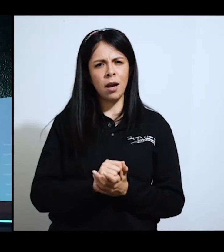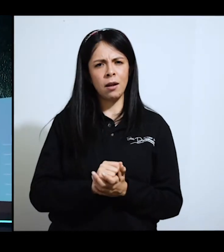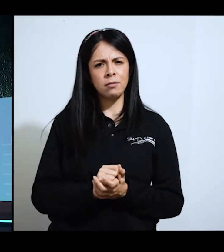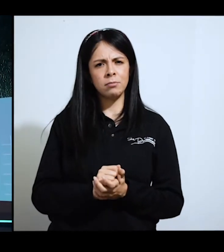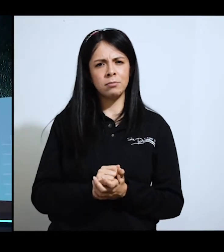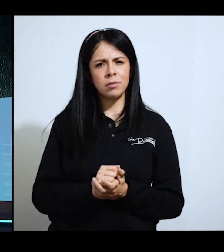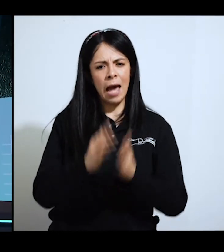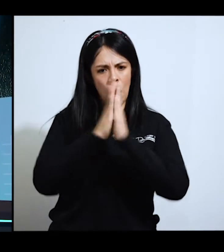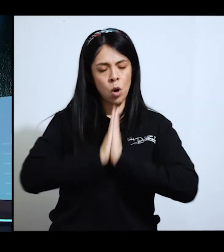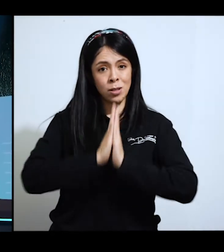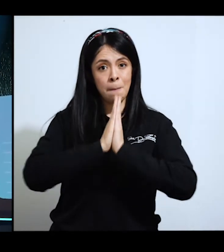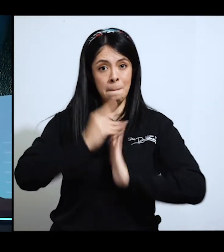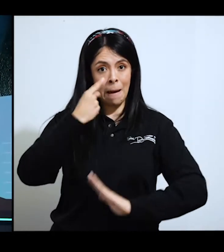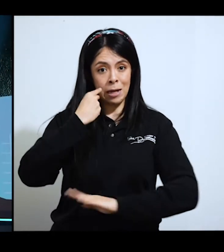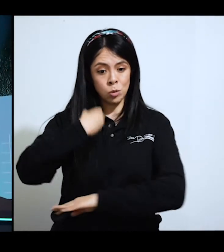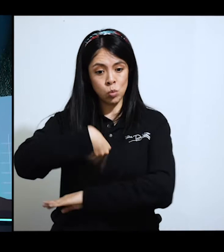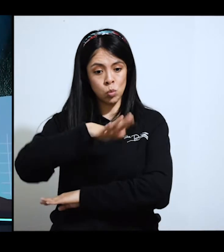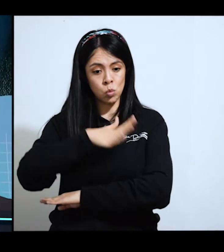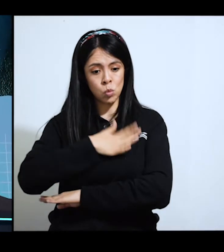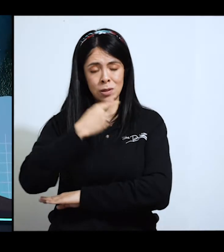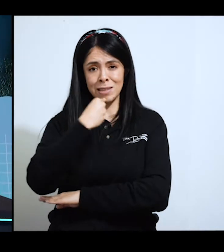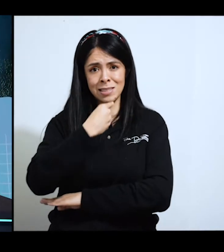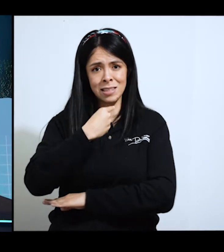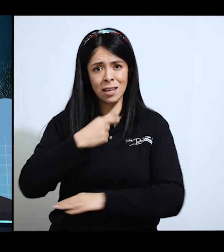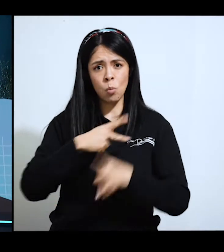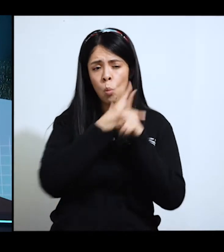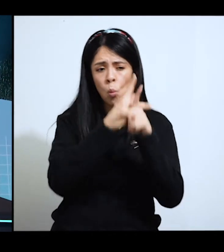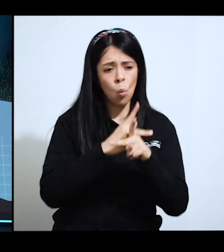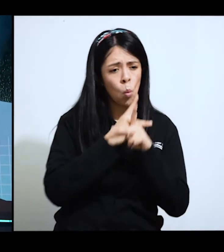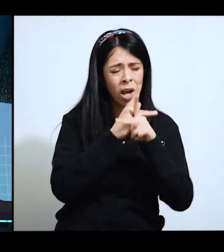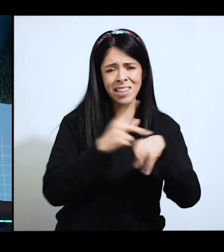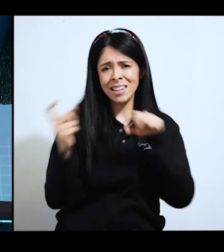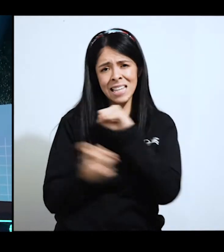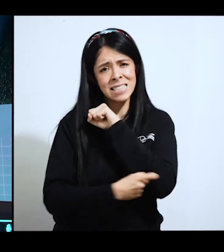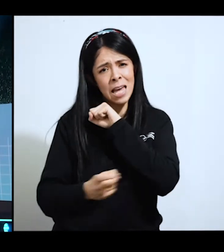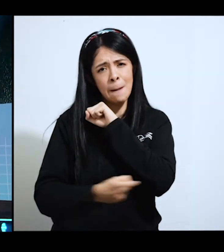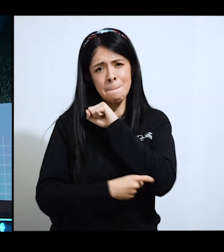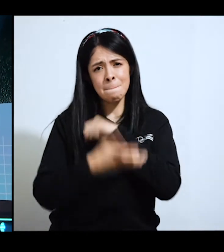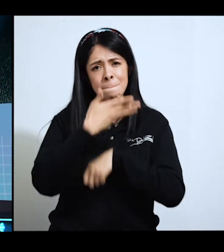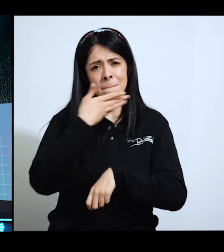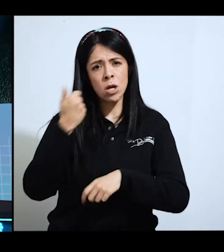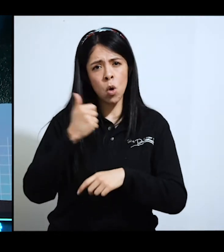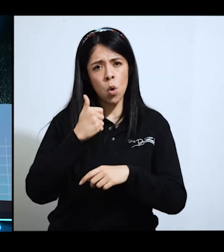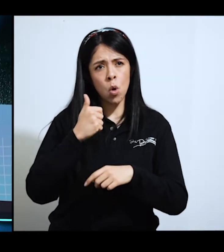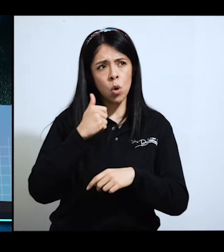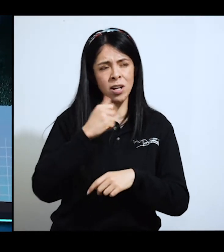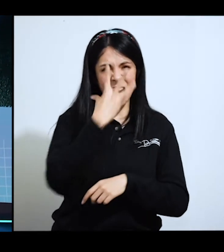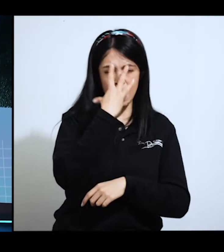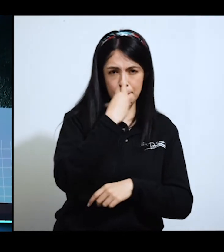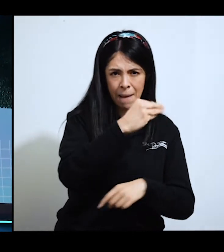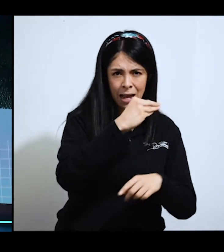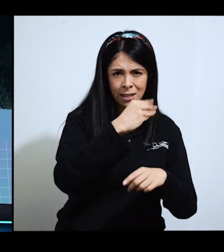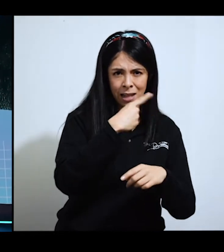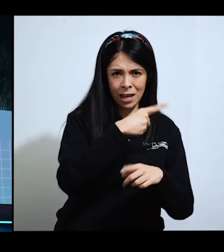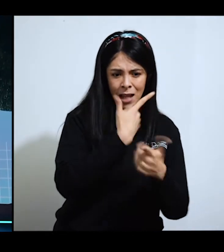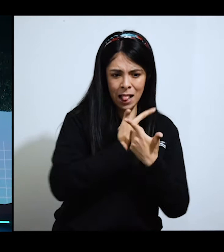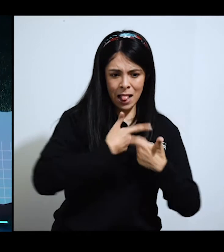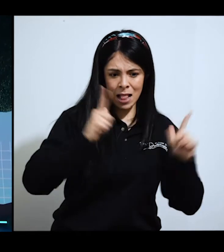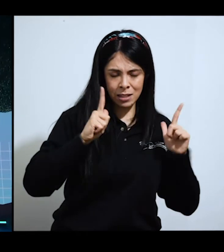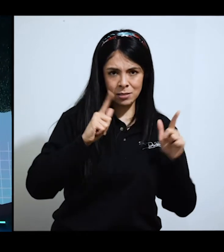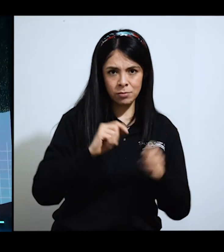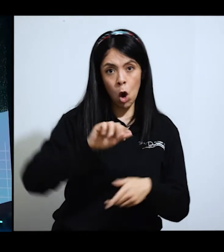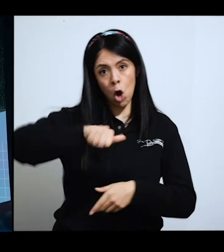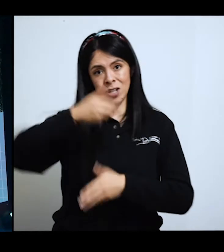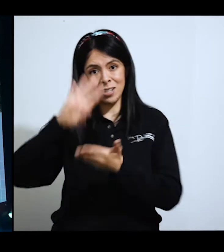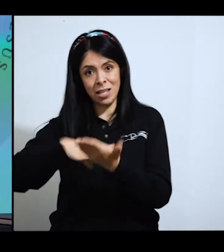a orar: no nos dejes caer en tentación, sino líbranos del mal? Dicen unas traducciones,